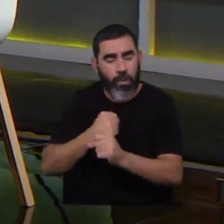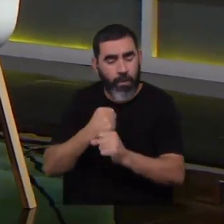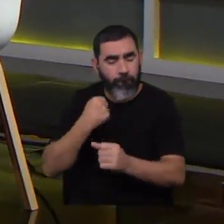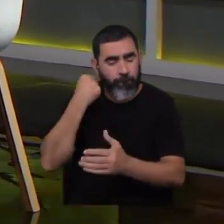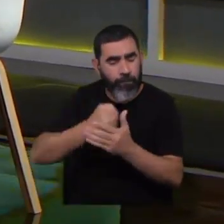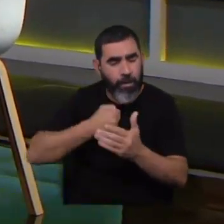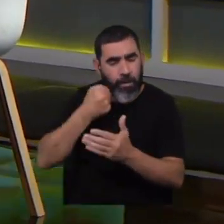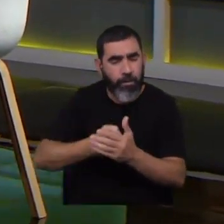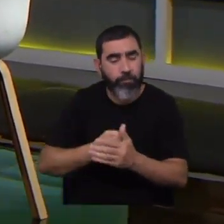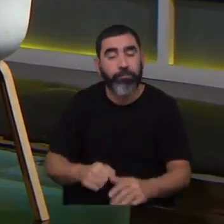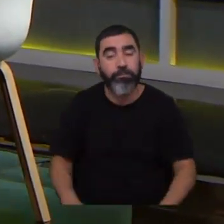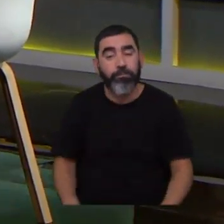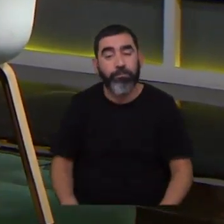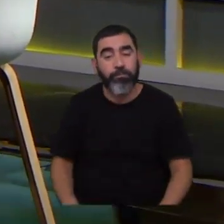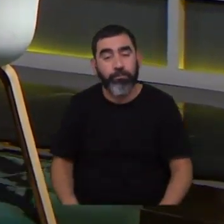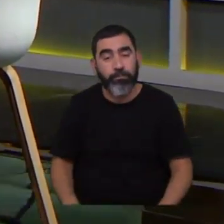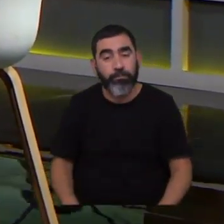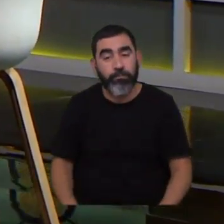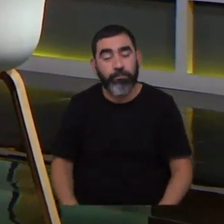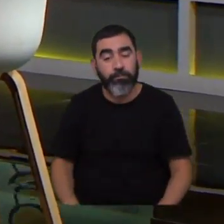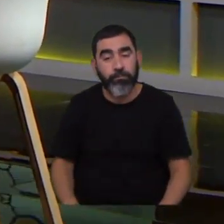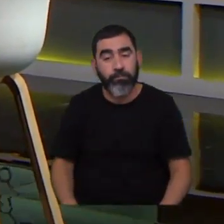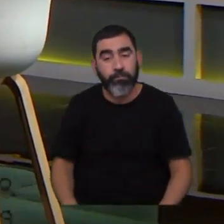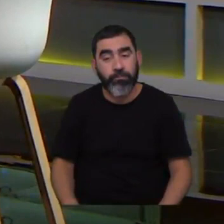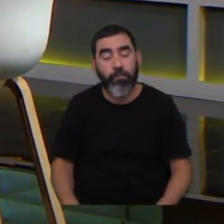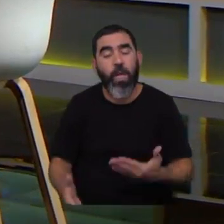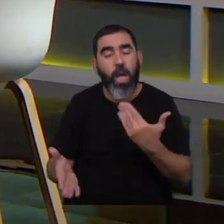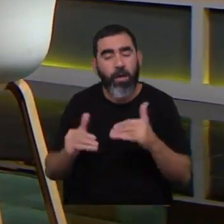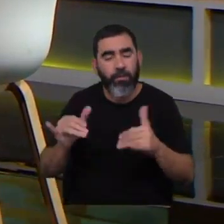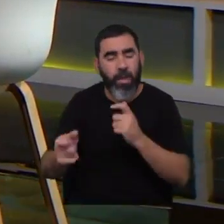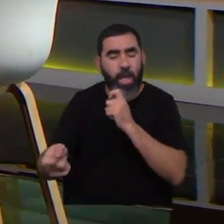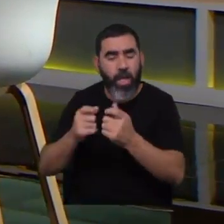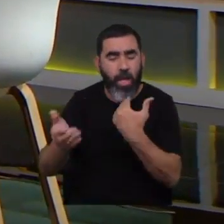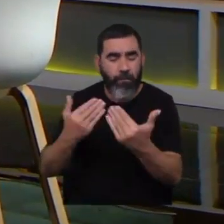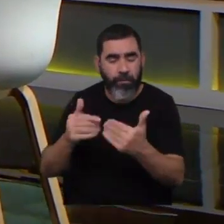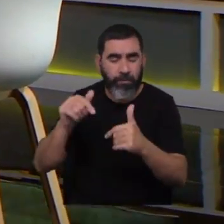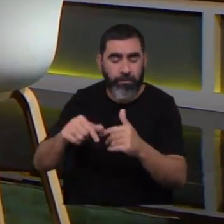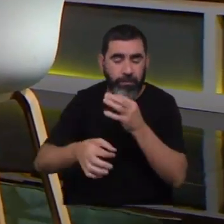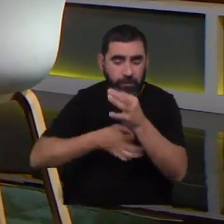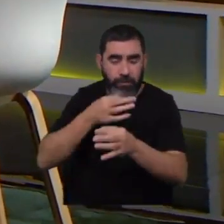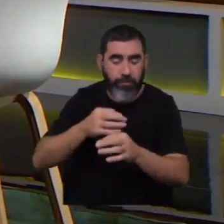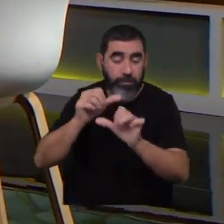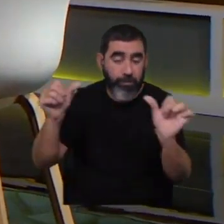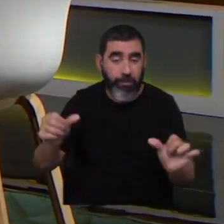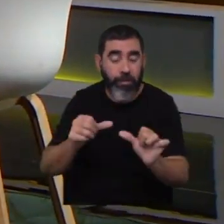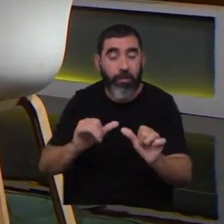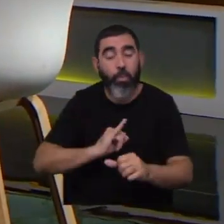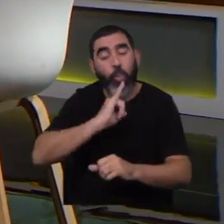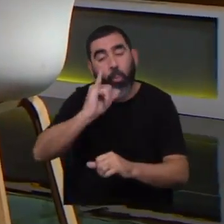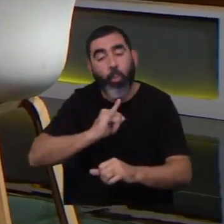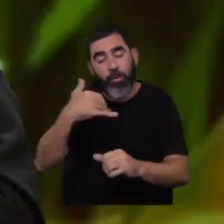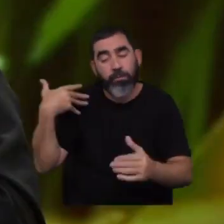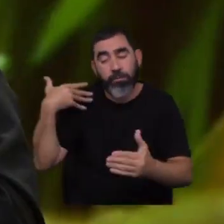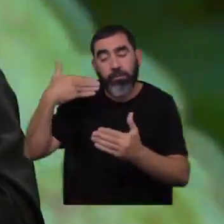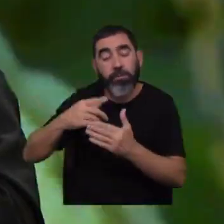hemos estado en alguna otra oportunidad aquí, no en el estudio, pero sí en exteriores, trabajando y contando un poco lo que han